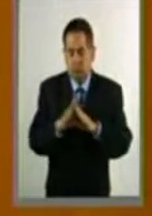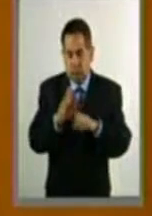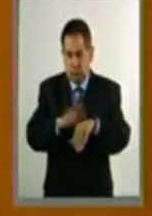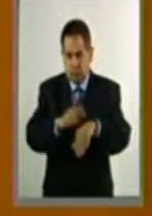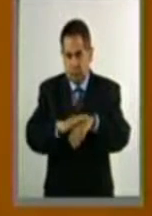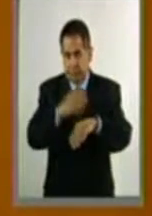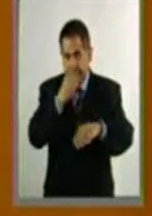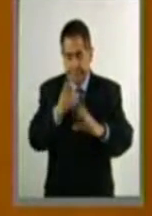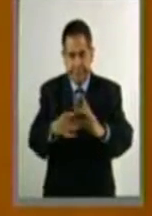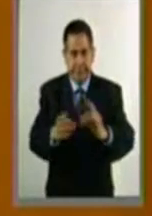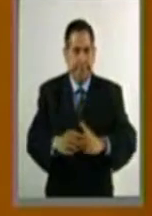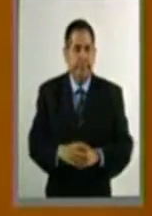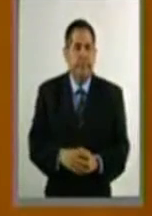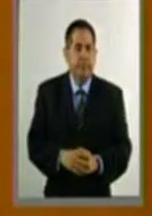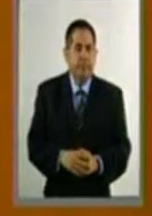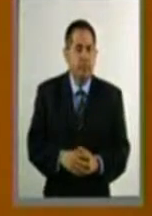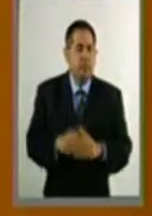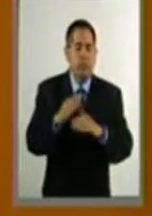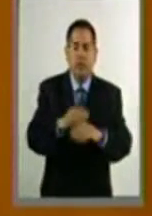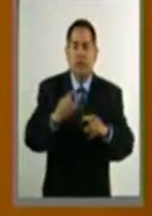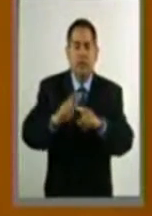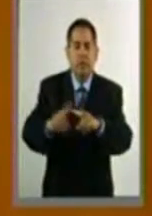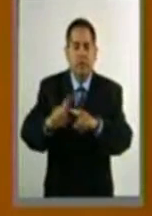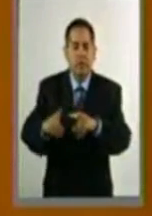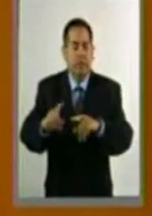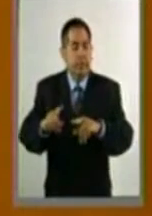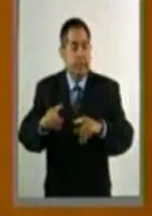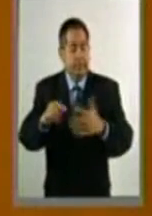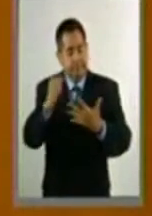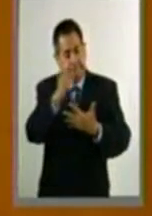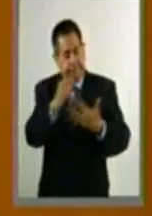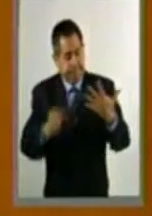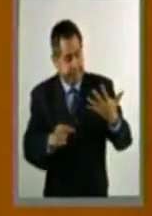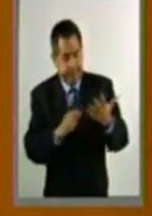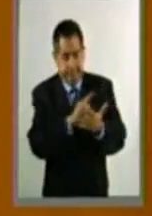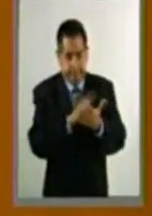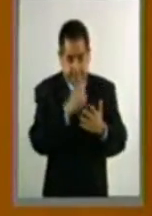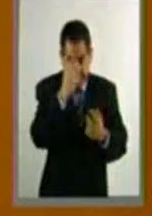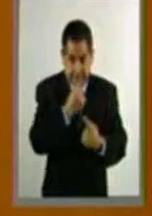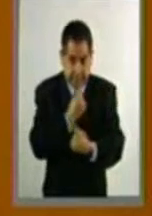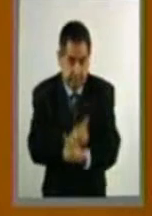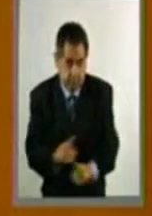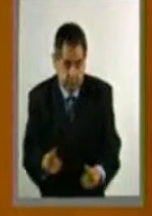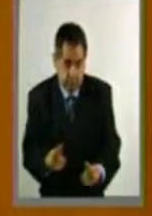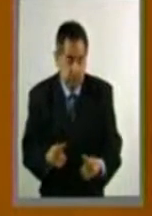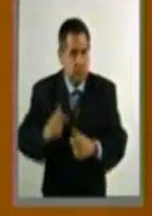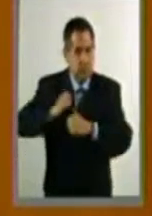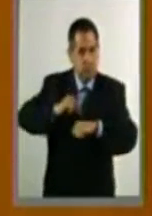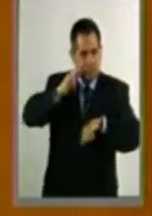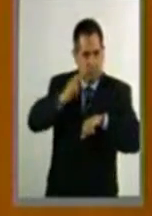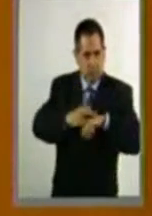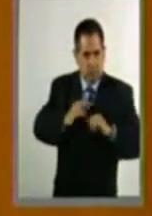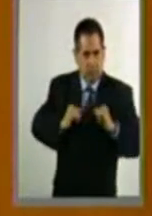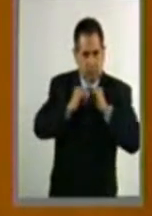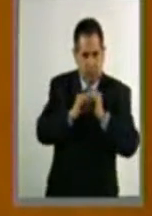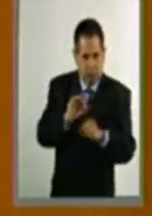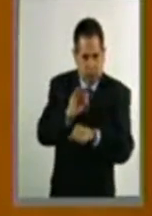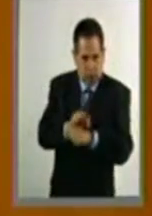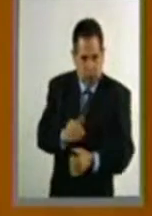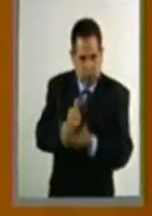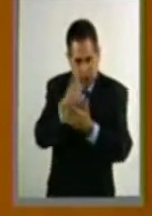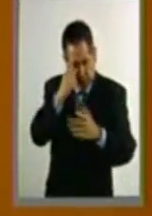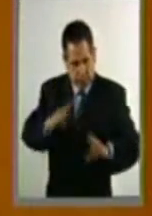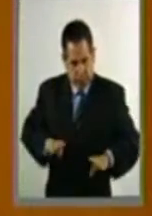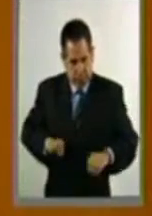lo siguiente: en todas las medidas concernientes a los niños que tomen las instituciones públicas o privadas de bienestar